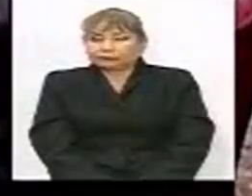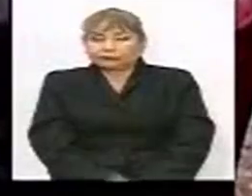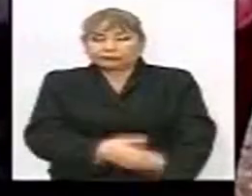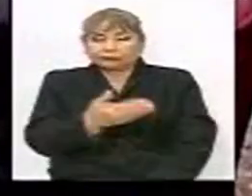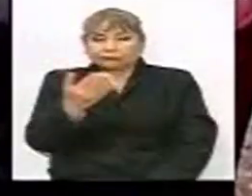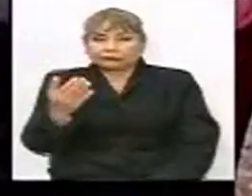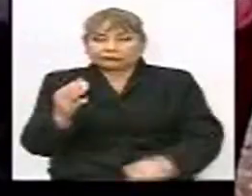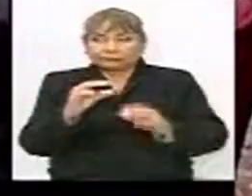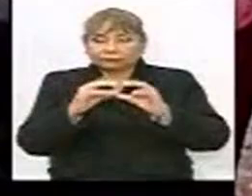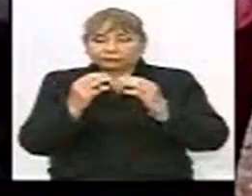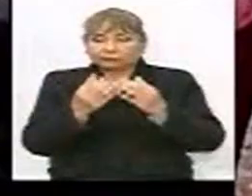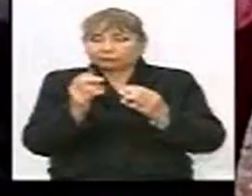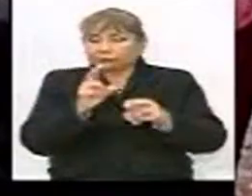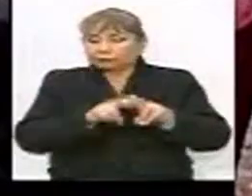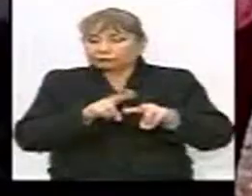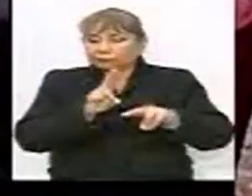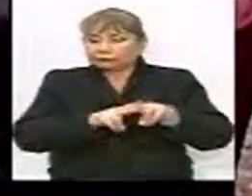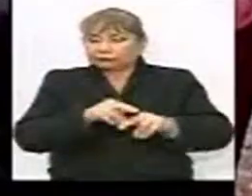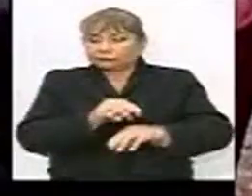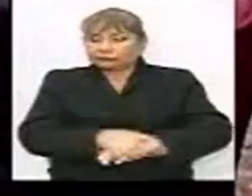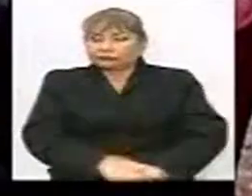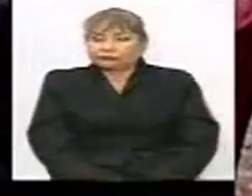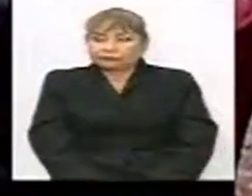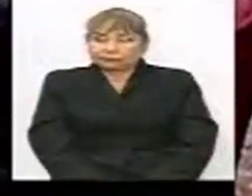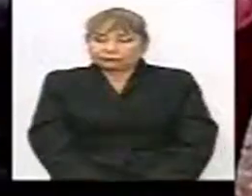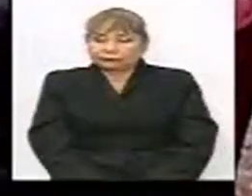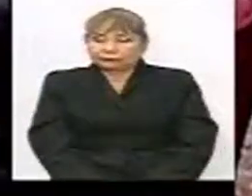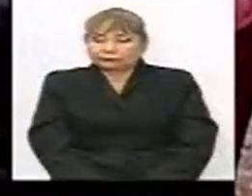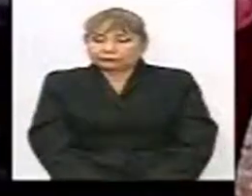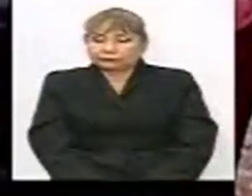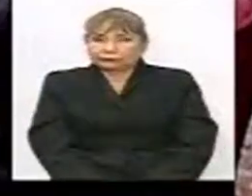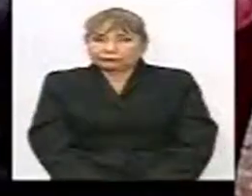Señores congresistas, por favor, tomen asiento.